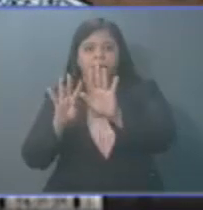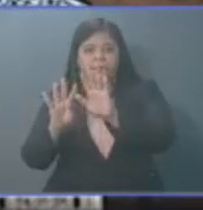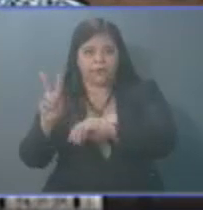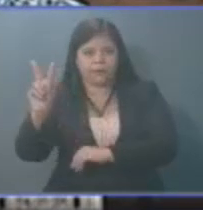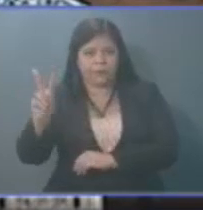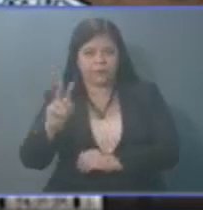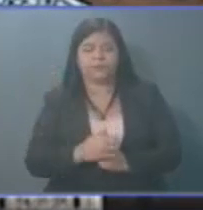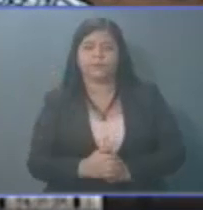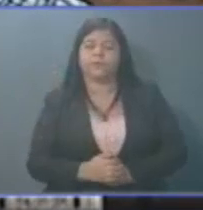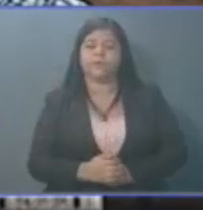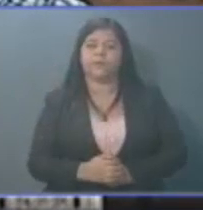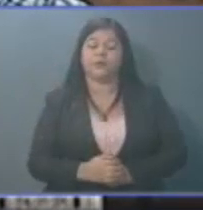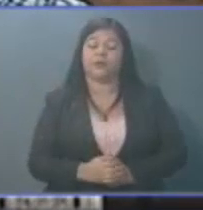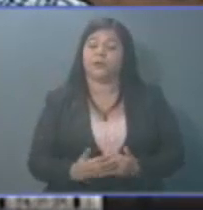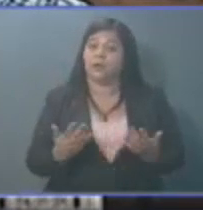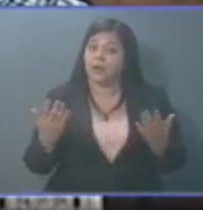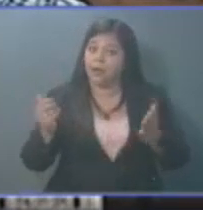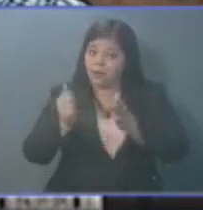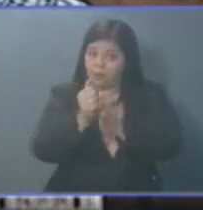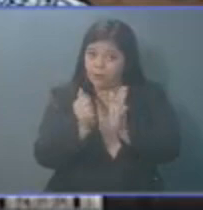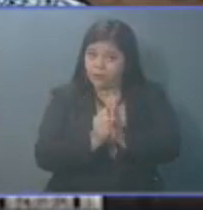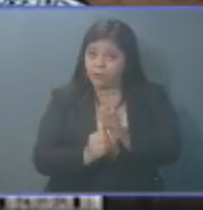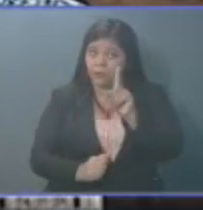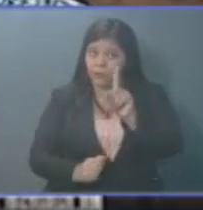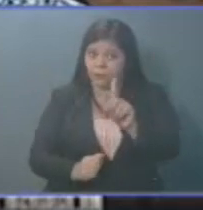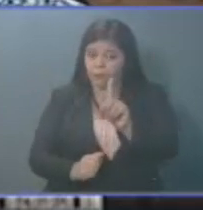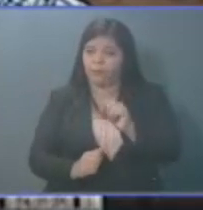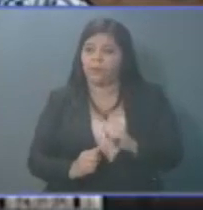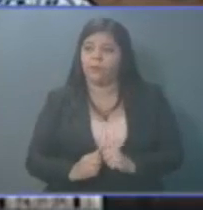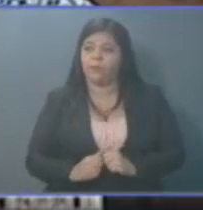de 1992. Artículo 1.